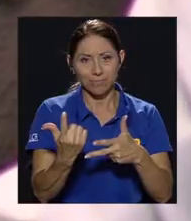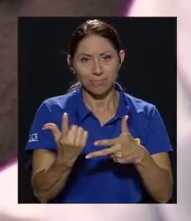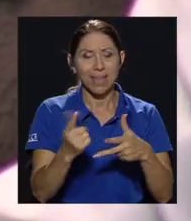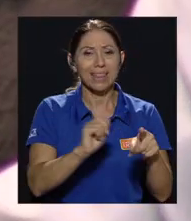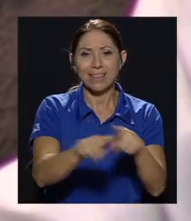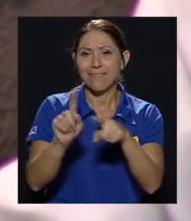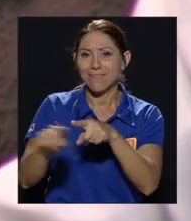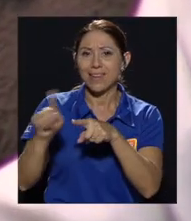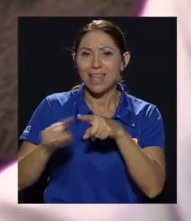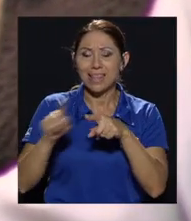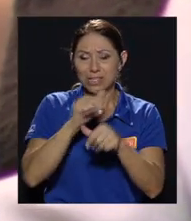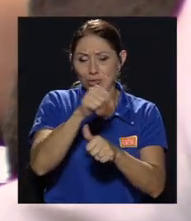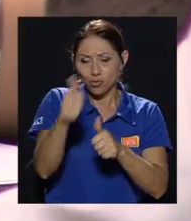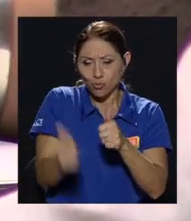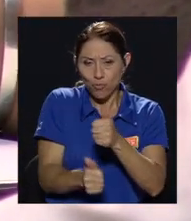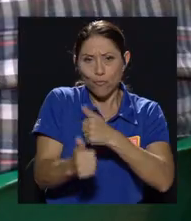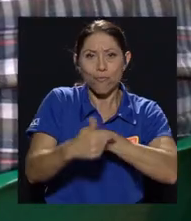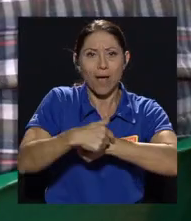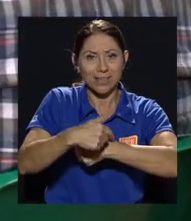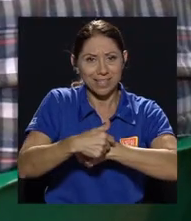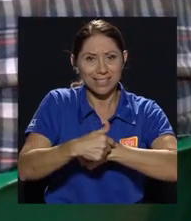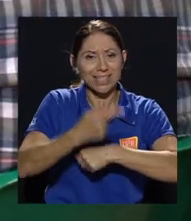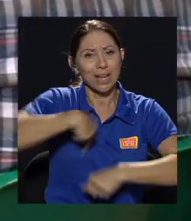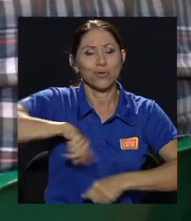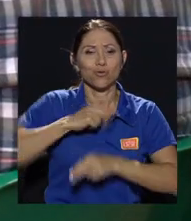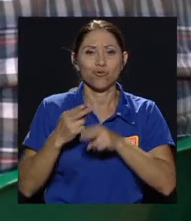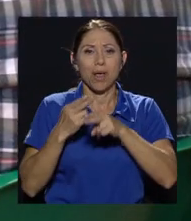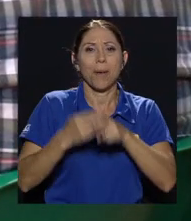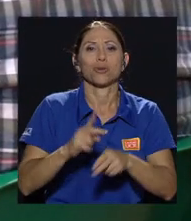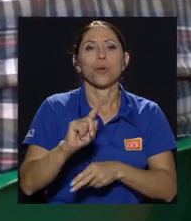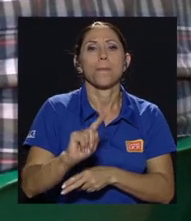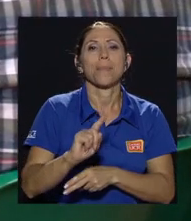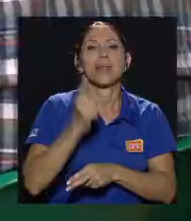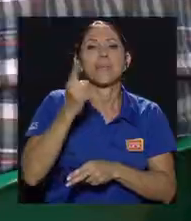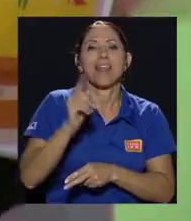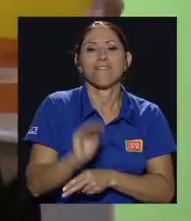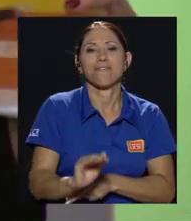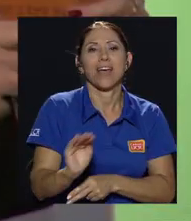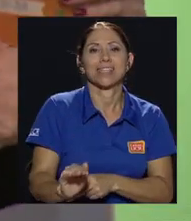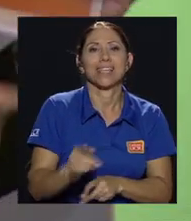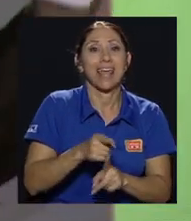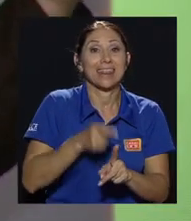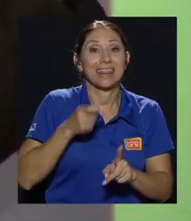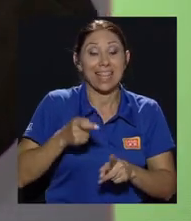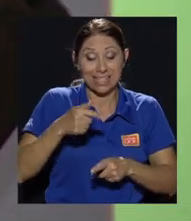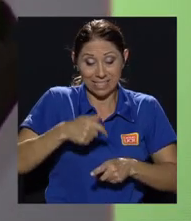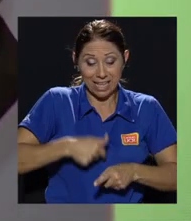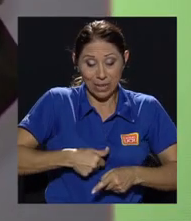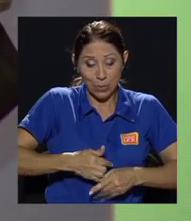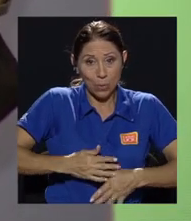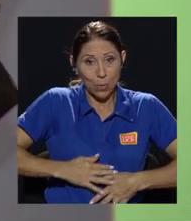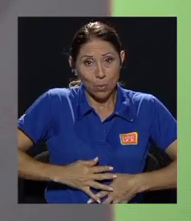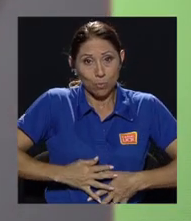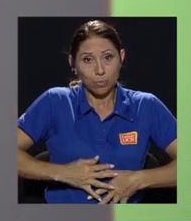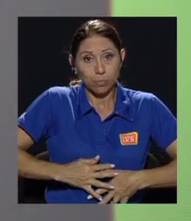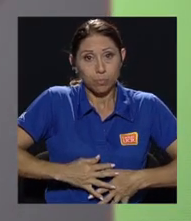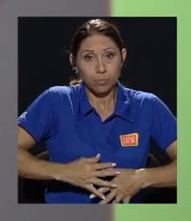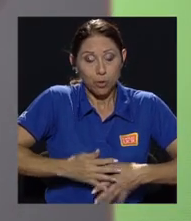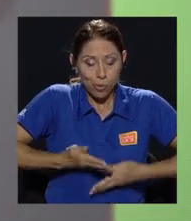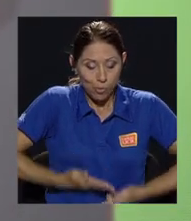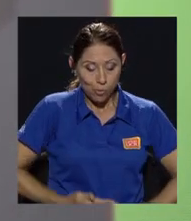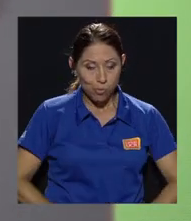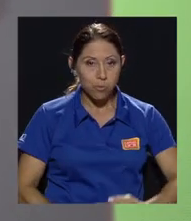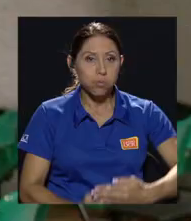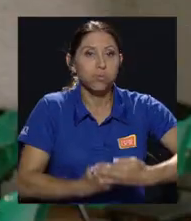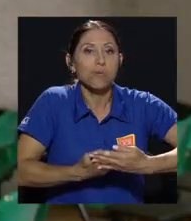todas las diferentes subfases, digamos, de lo que llamamos la primera infancia, que va desde antes de la concepción hasta los 8 años. Entonces